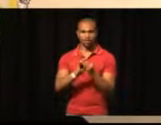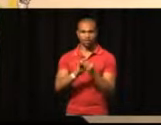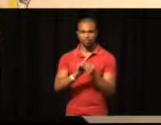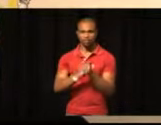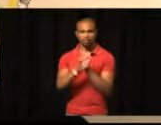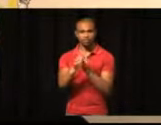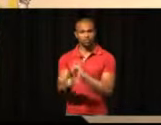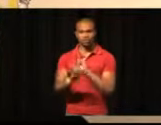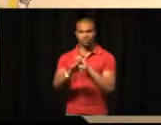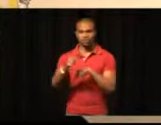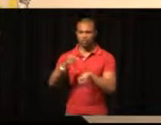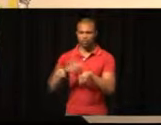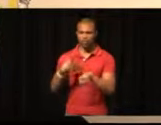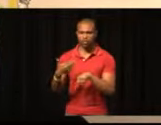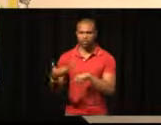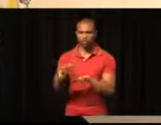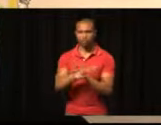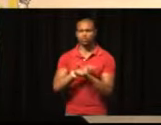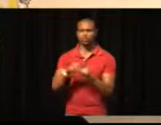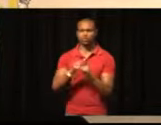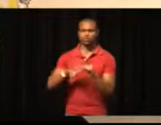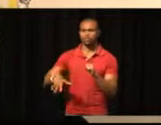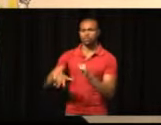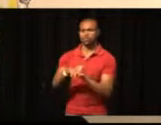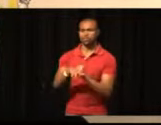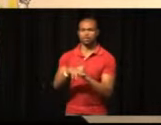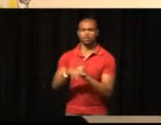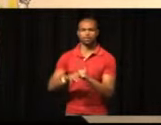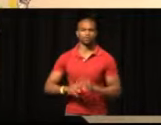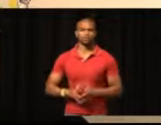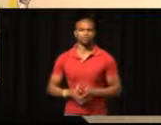deporte educativo en la longo, a largo plazo en la sociedad?